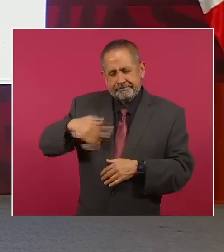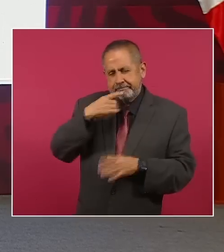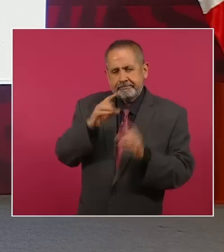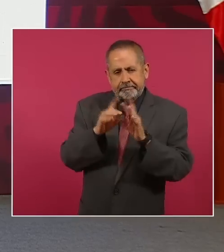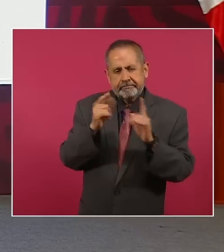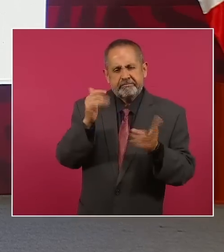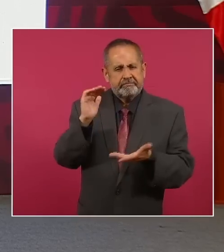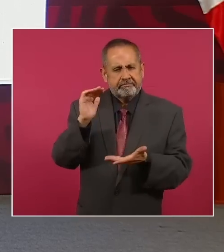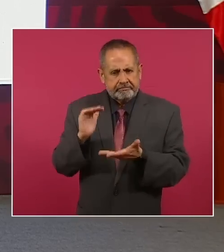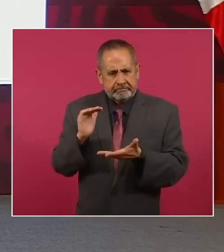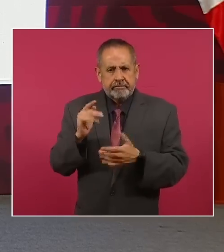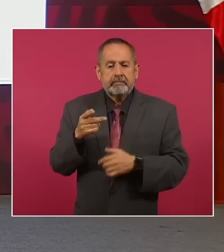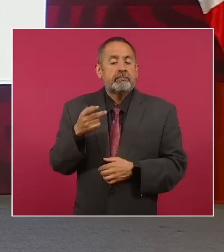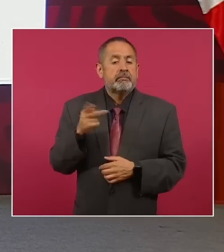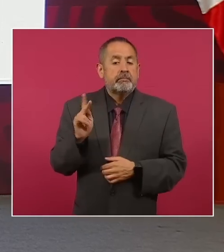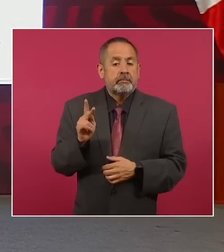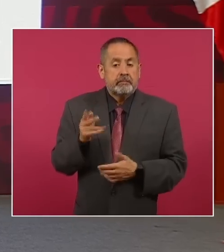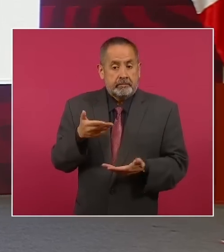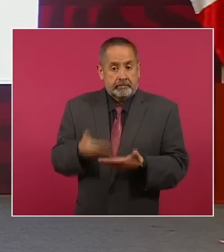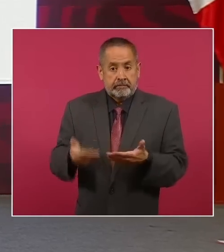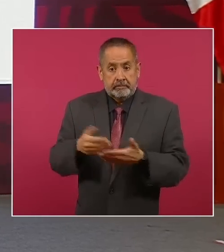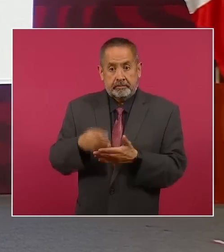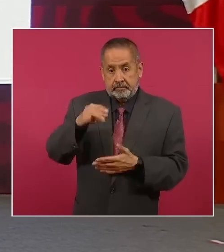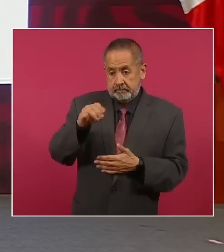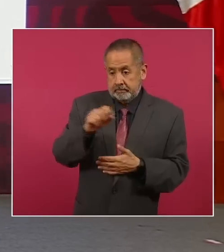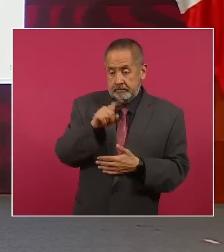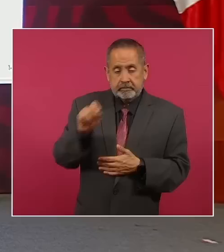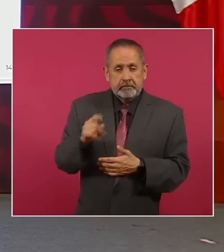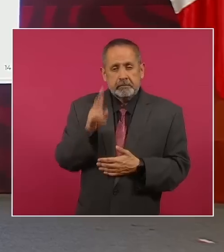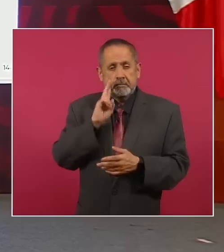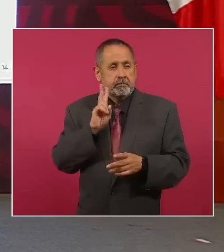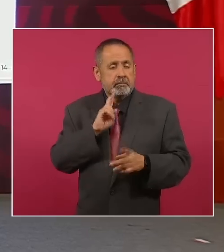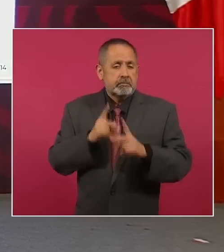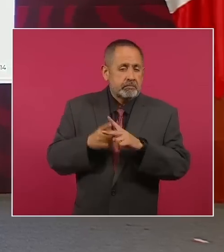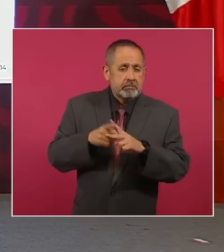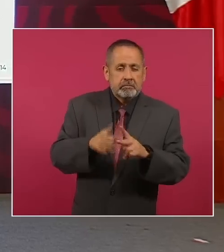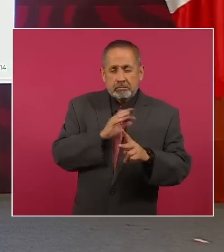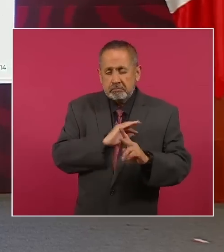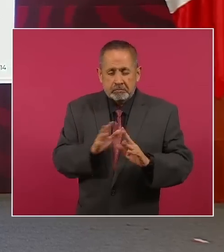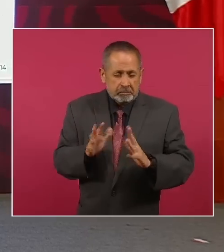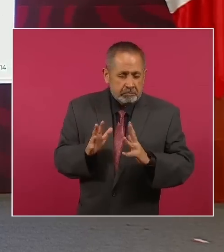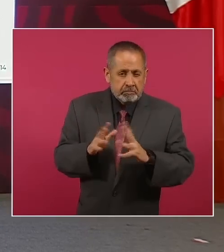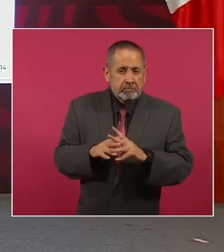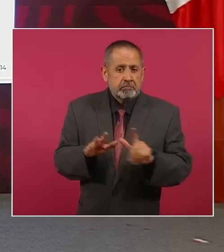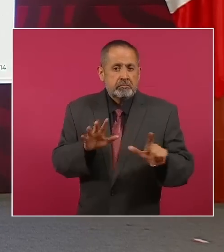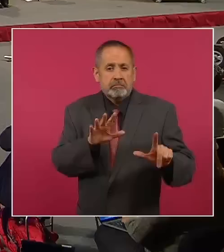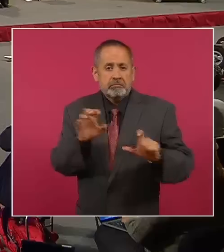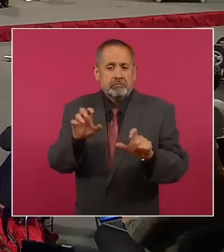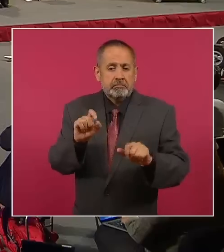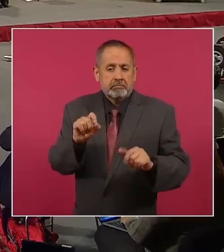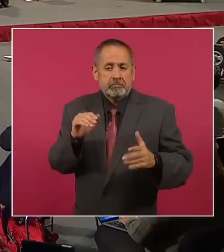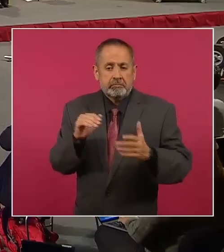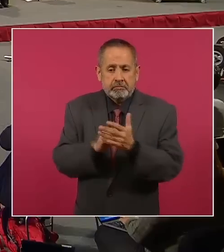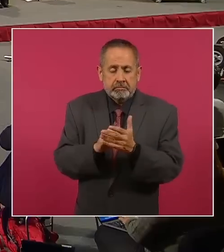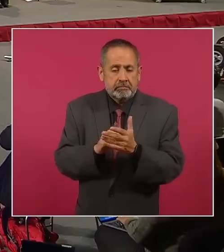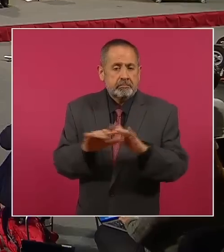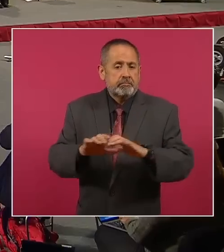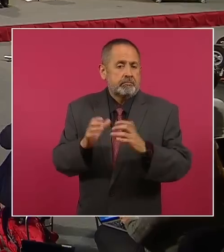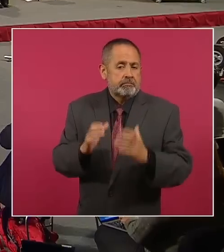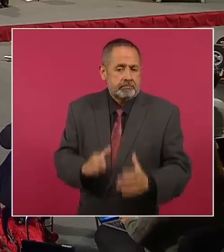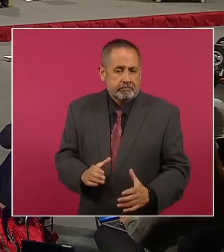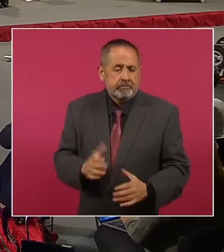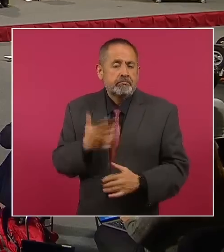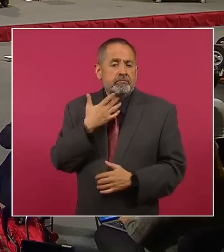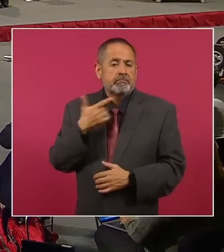comentaba, pero en este mes de marzo vamos a promediar, de acuerdo con las proyecciones, 720,000 barriles